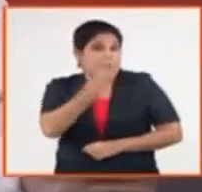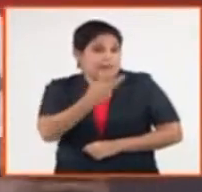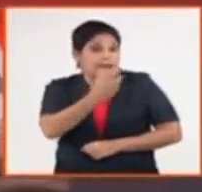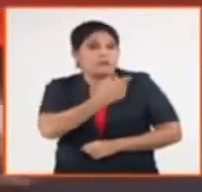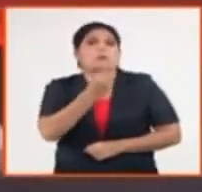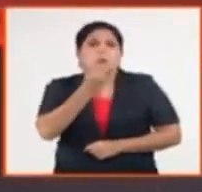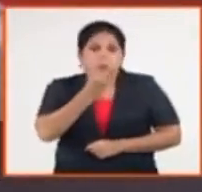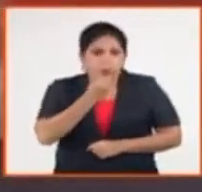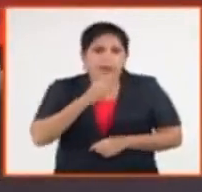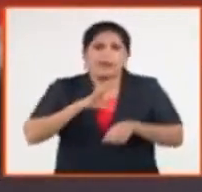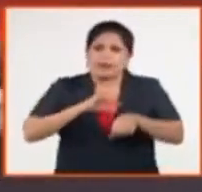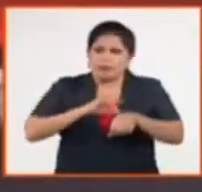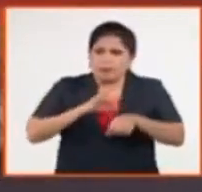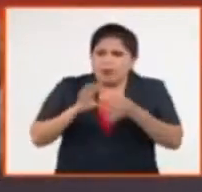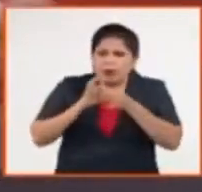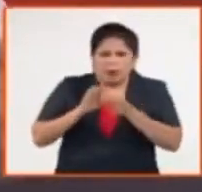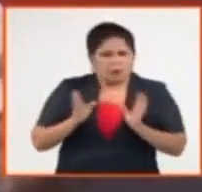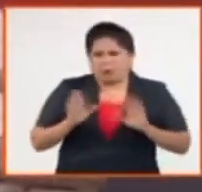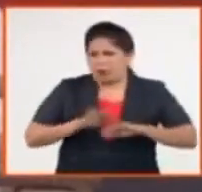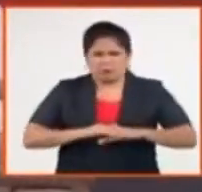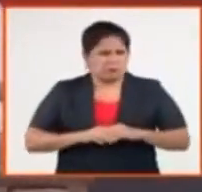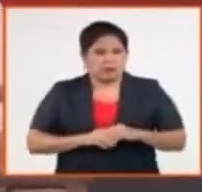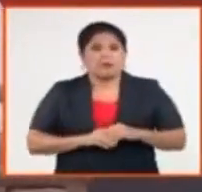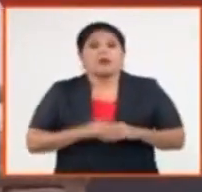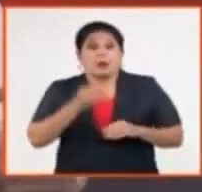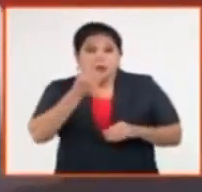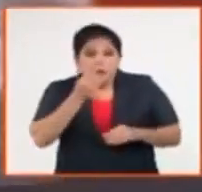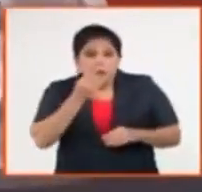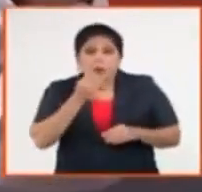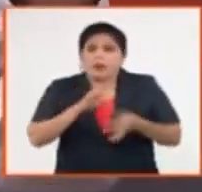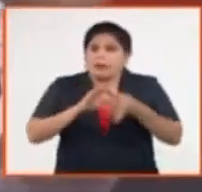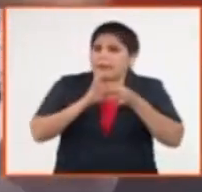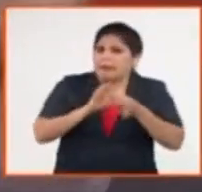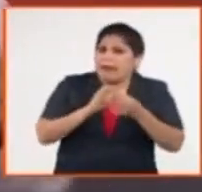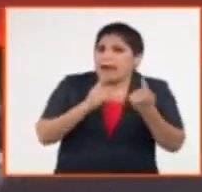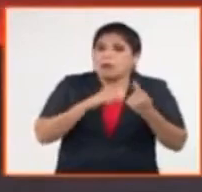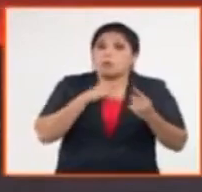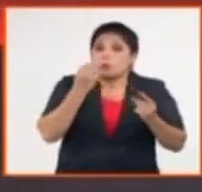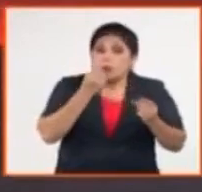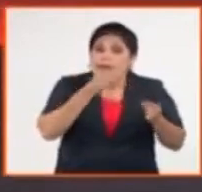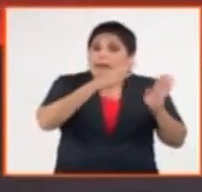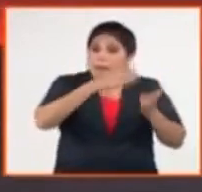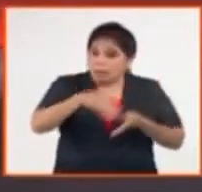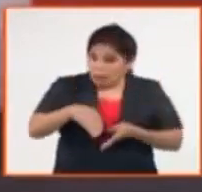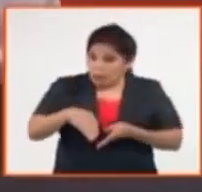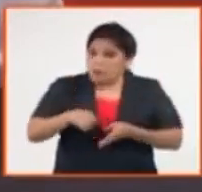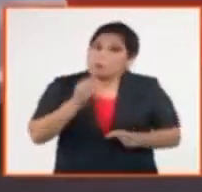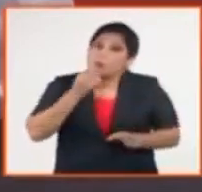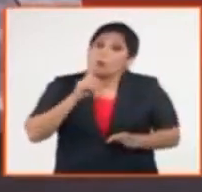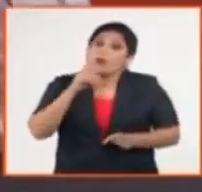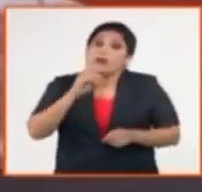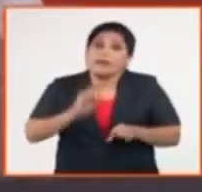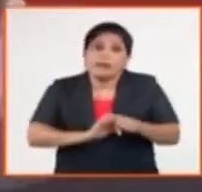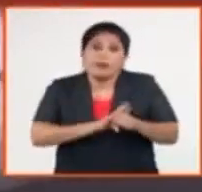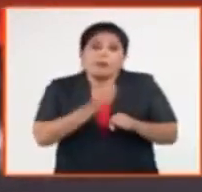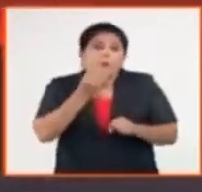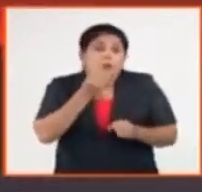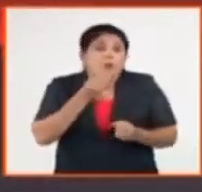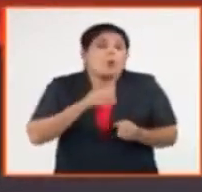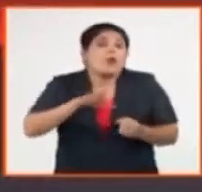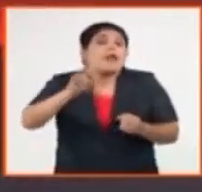infectarse, desarrollar incluso enfermedad severa y morir por COVID, pero la